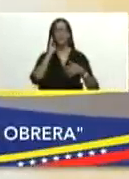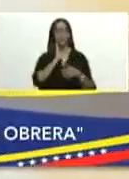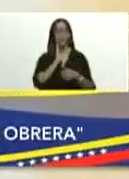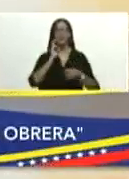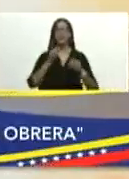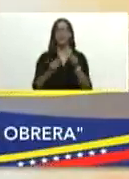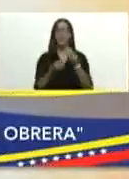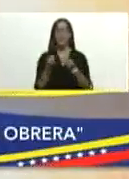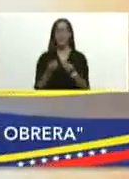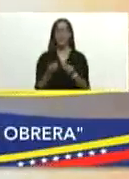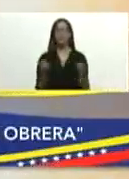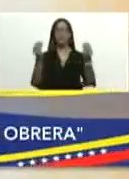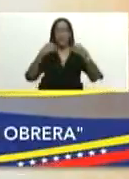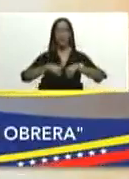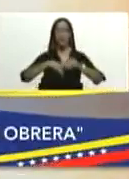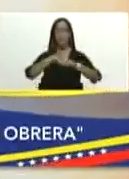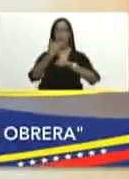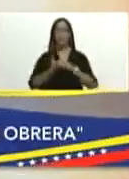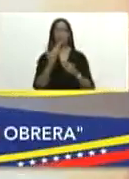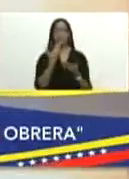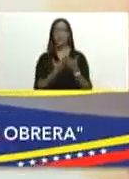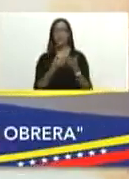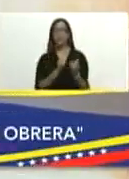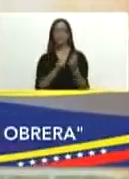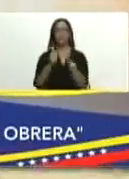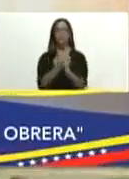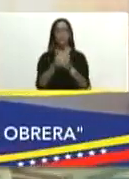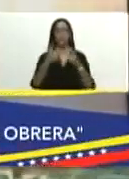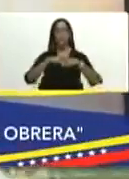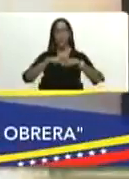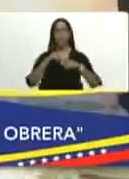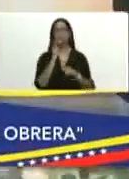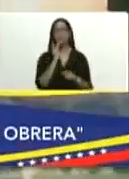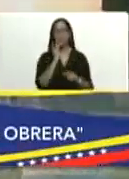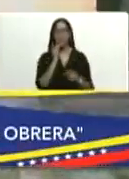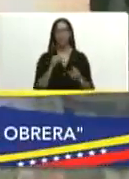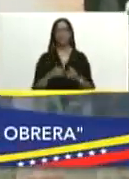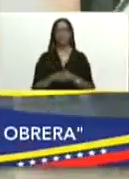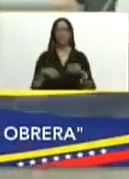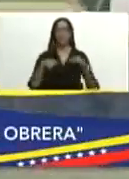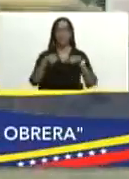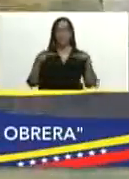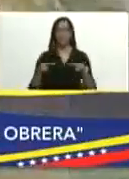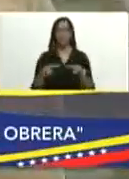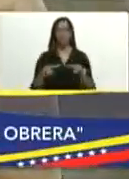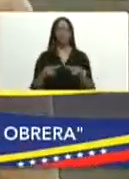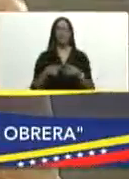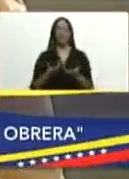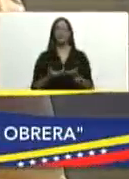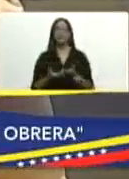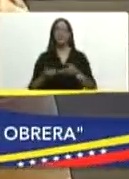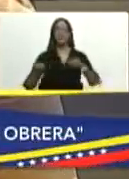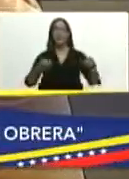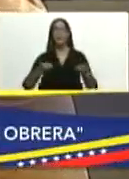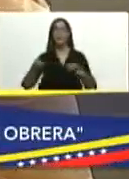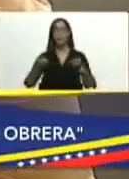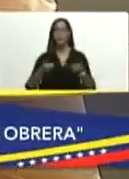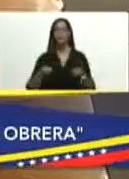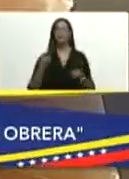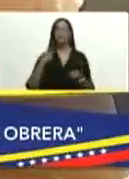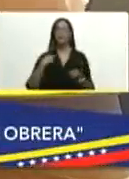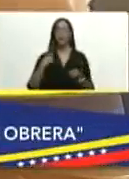han ideado proyectos que permiten sustituir esos repuestos por ejemplo en el caso de briquetera del Orinoco tenemos estos